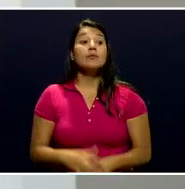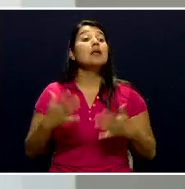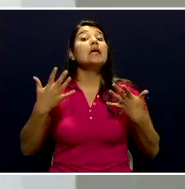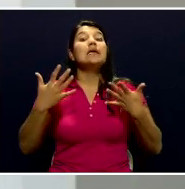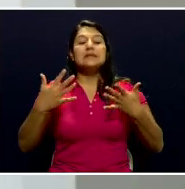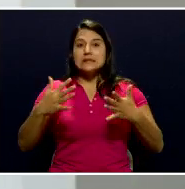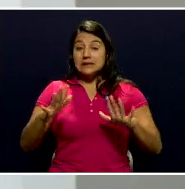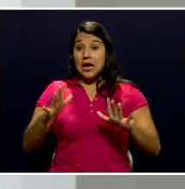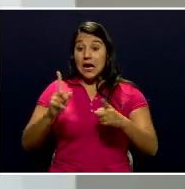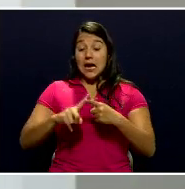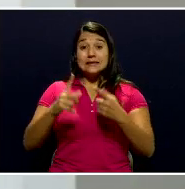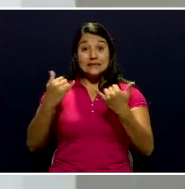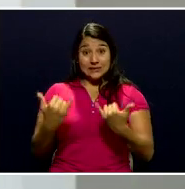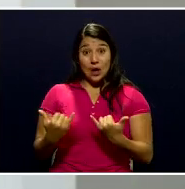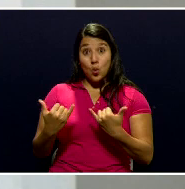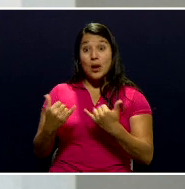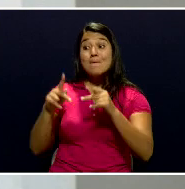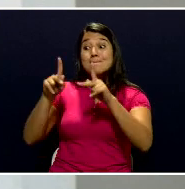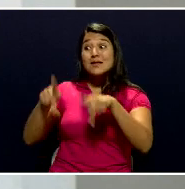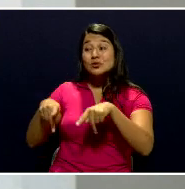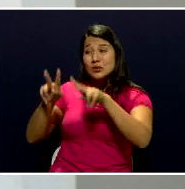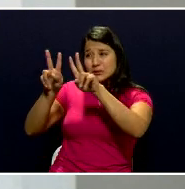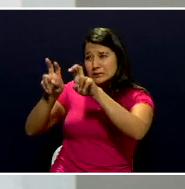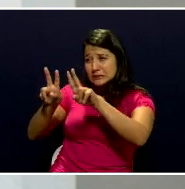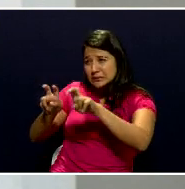descartado a la fecha un total de